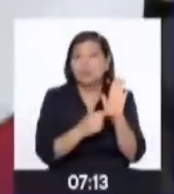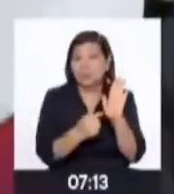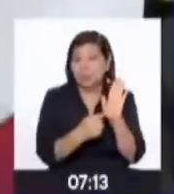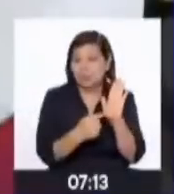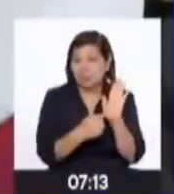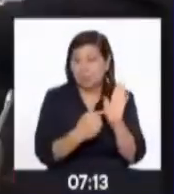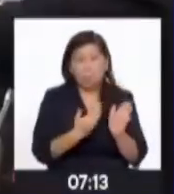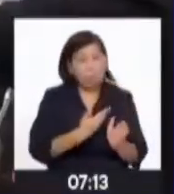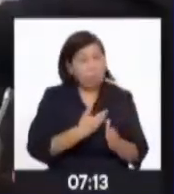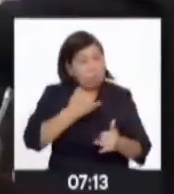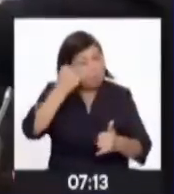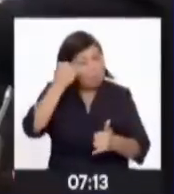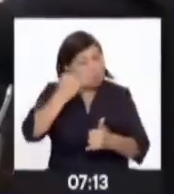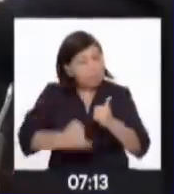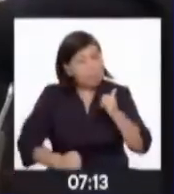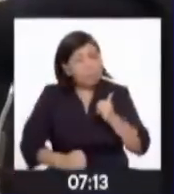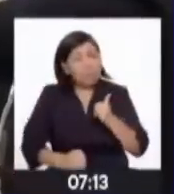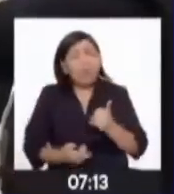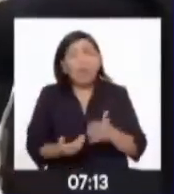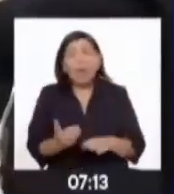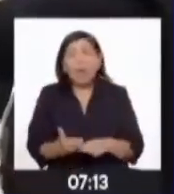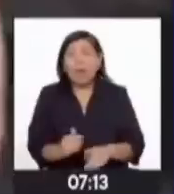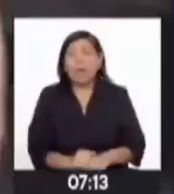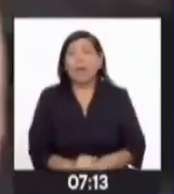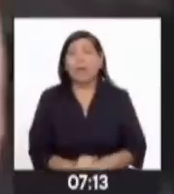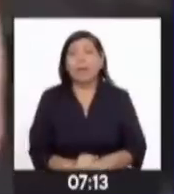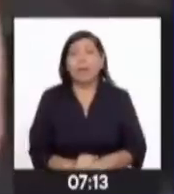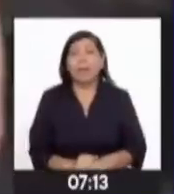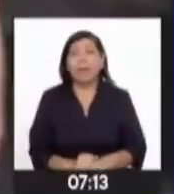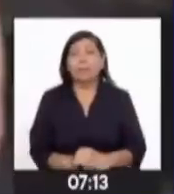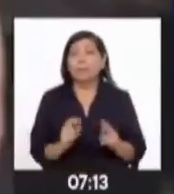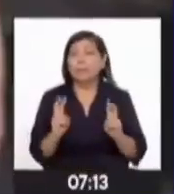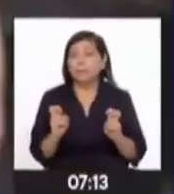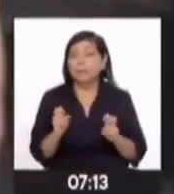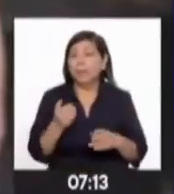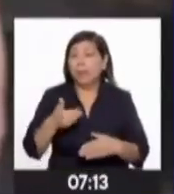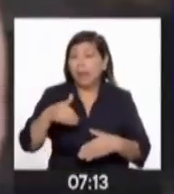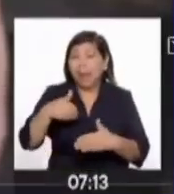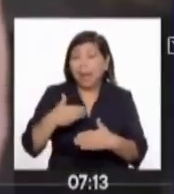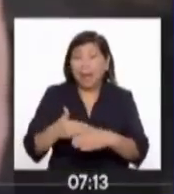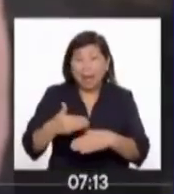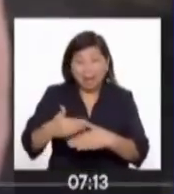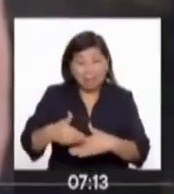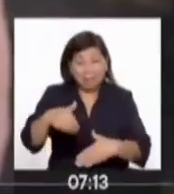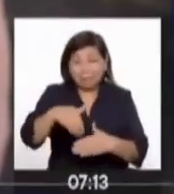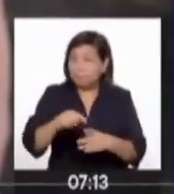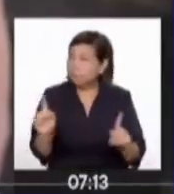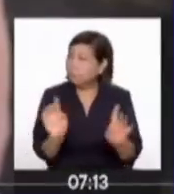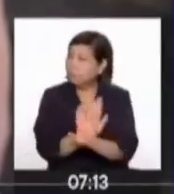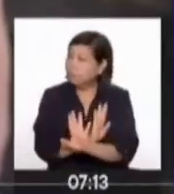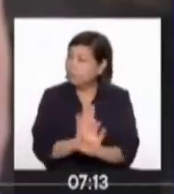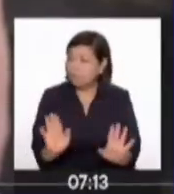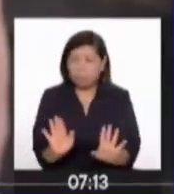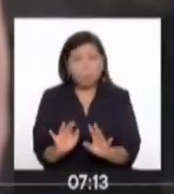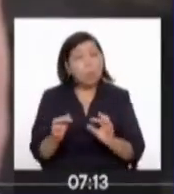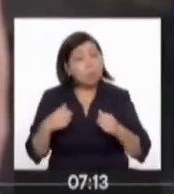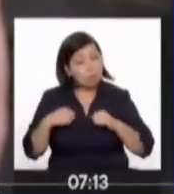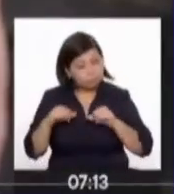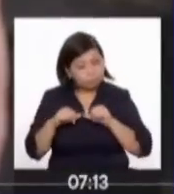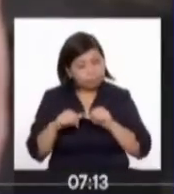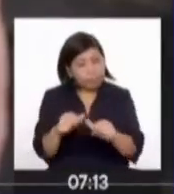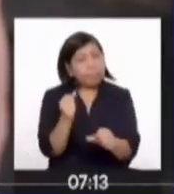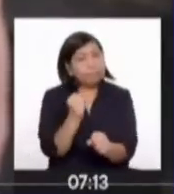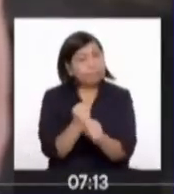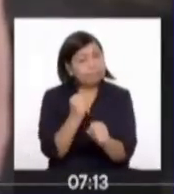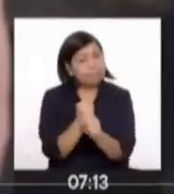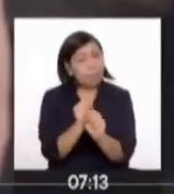lo que su gobierno culminará en la fecha indicada. De que ese tema de adelanto de elecciones está cerrada. Nosotros seguiremos